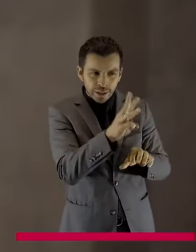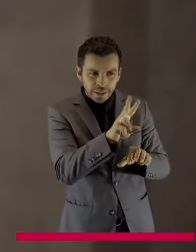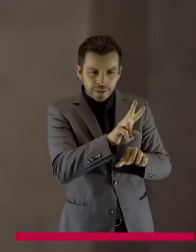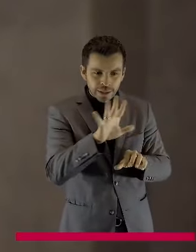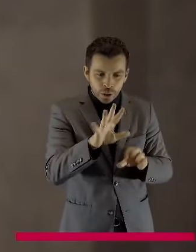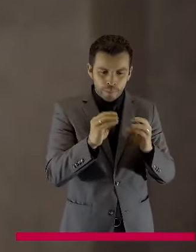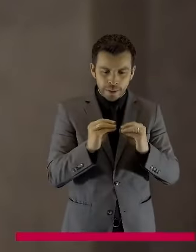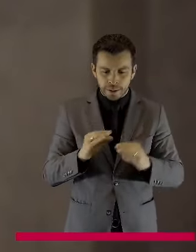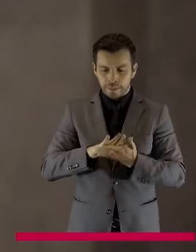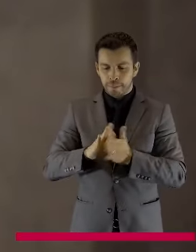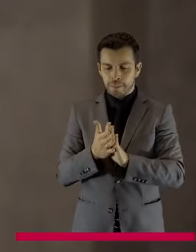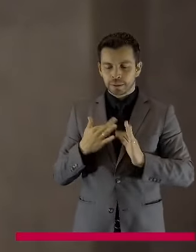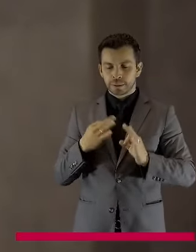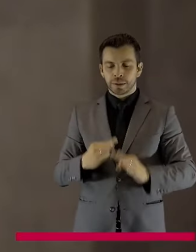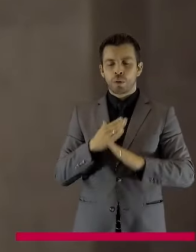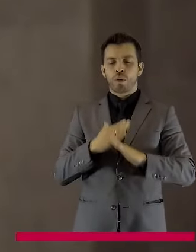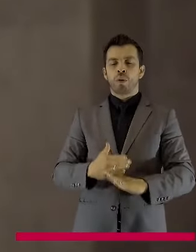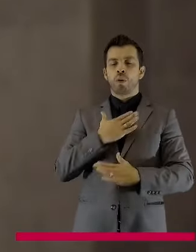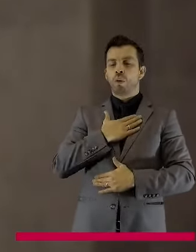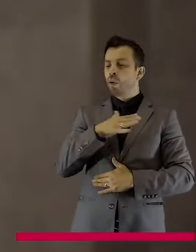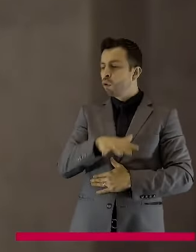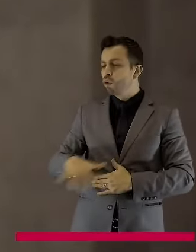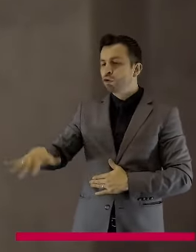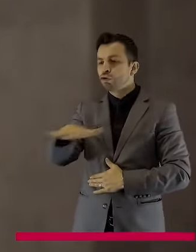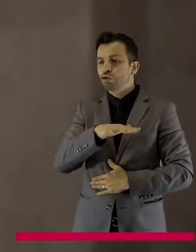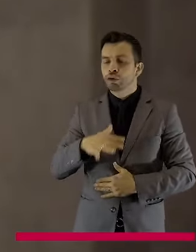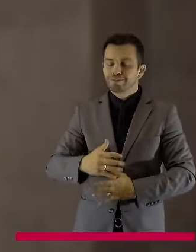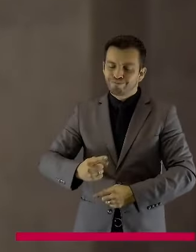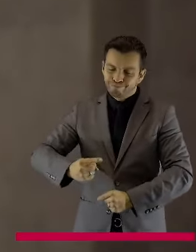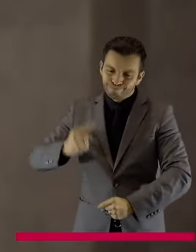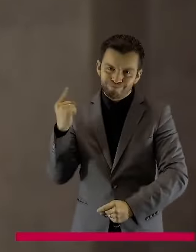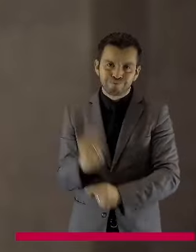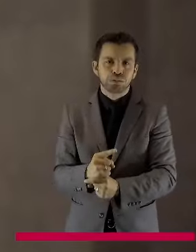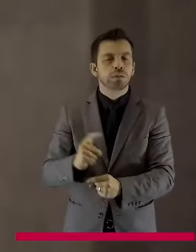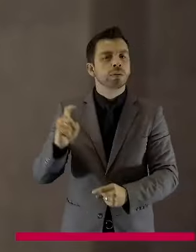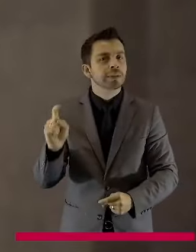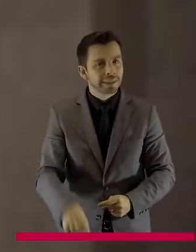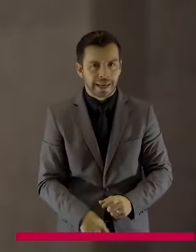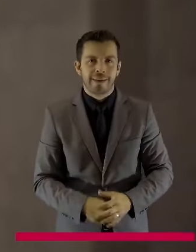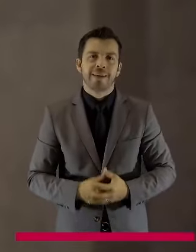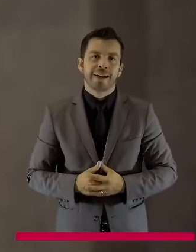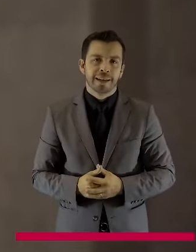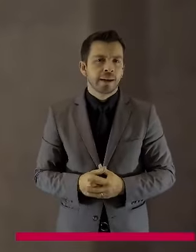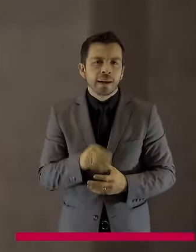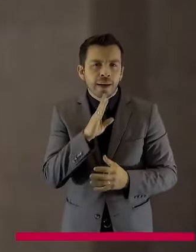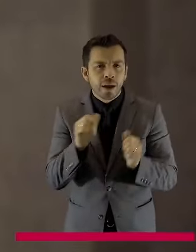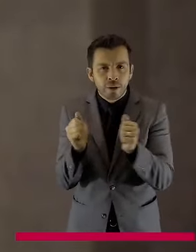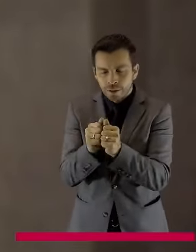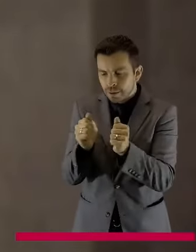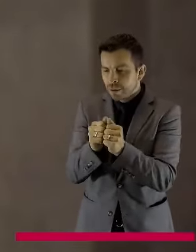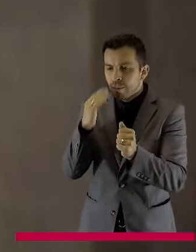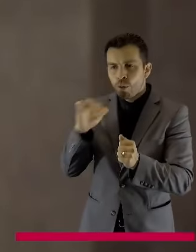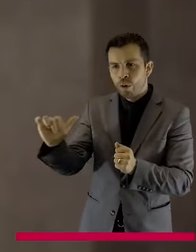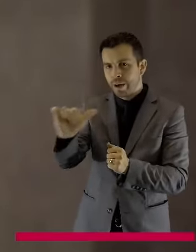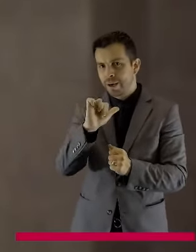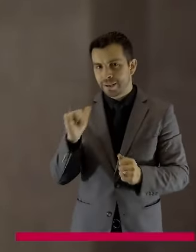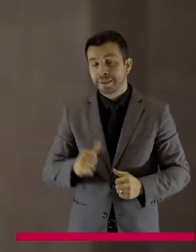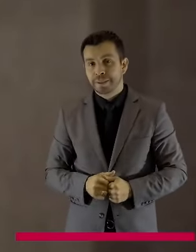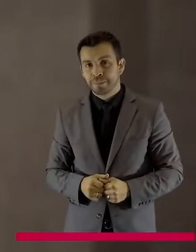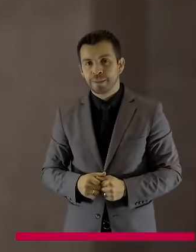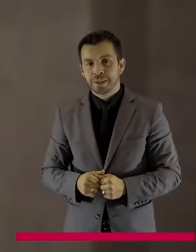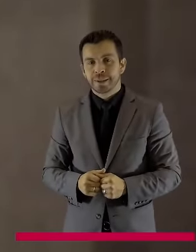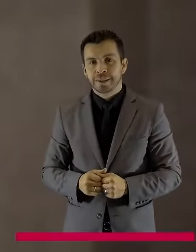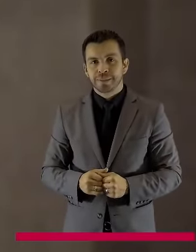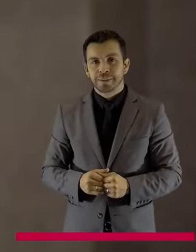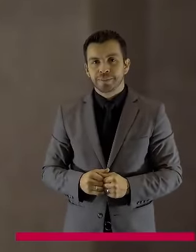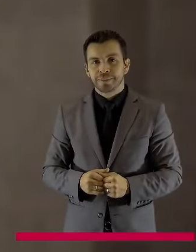y seguridad en los territorios sea una realidad y sea con las mujeres. En segundo lugar,